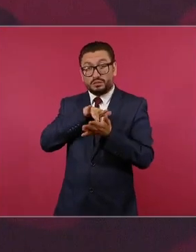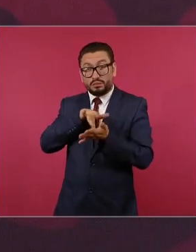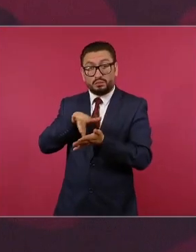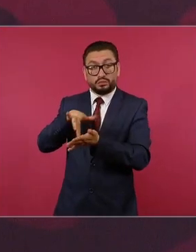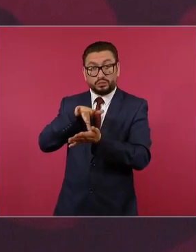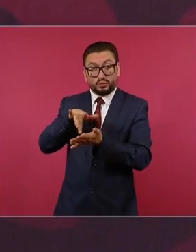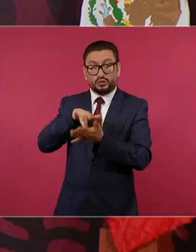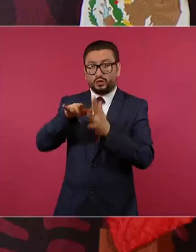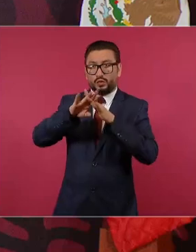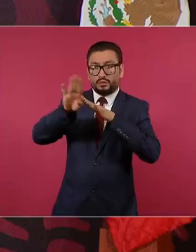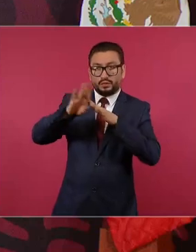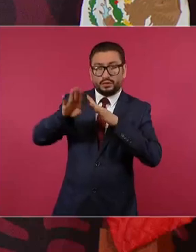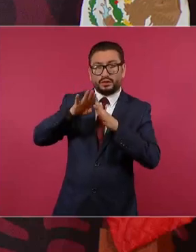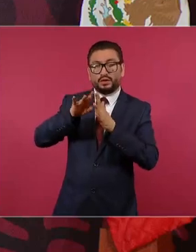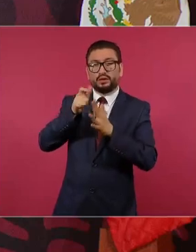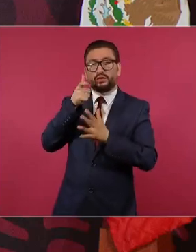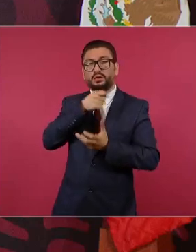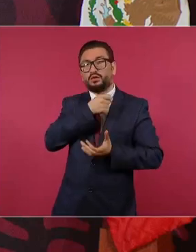el fenómeno migratorio?